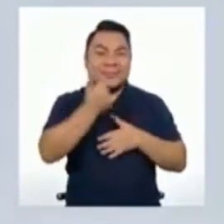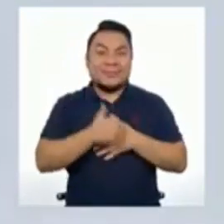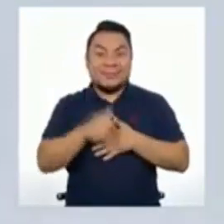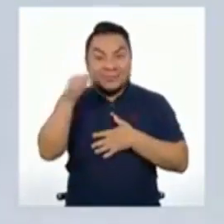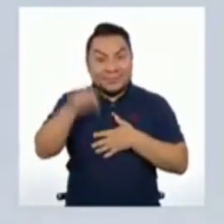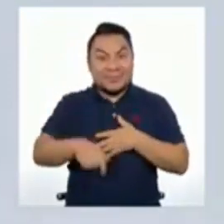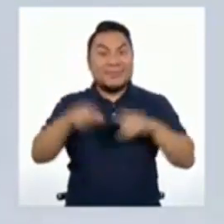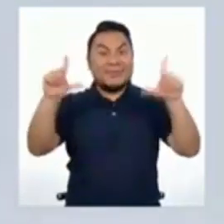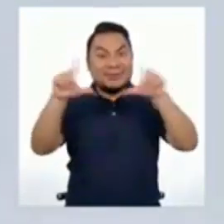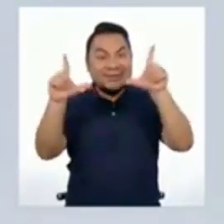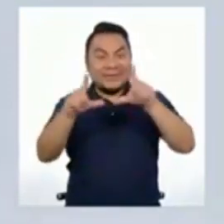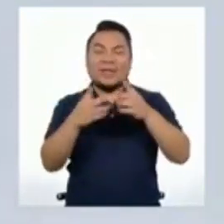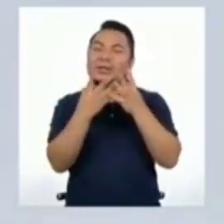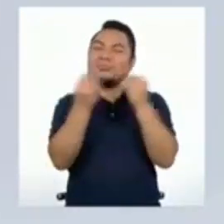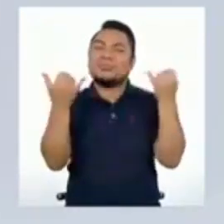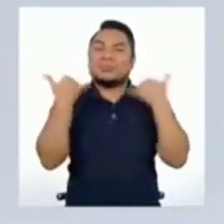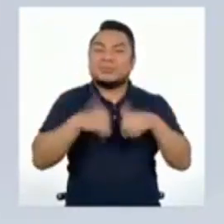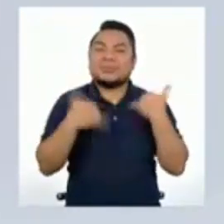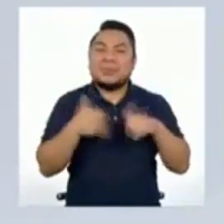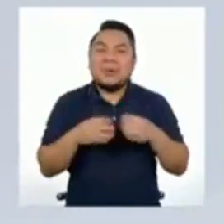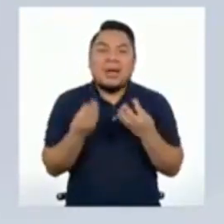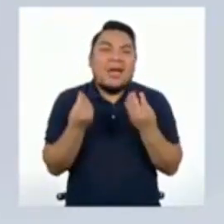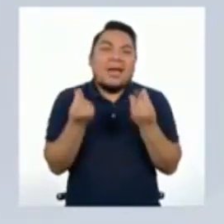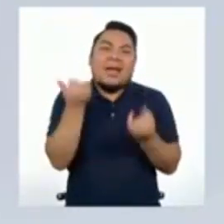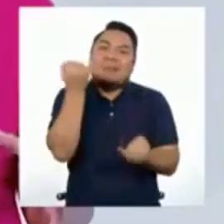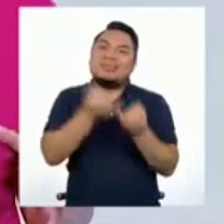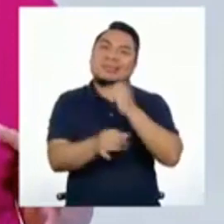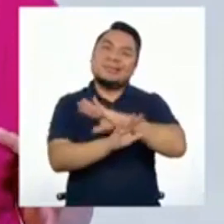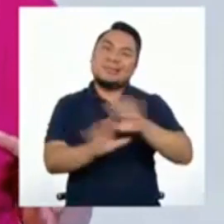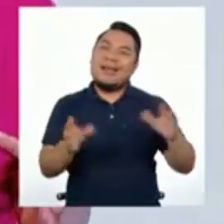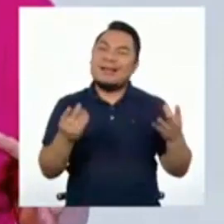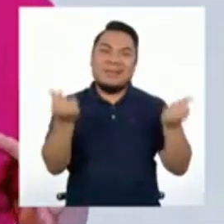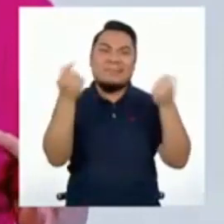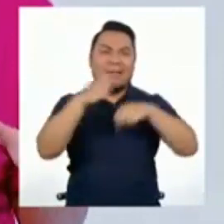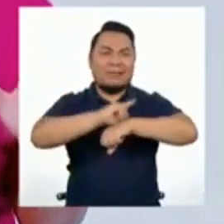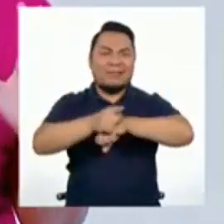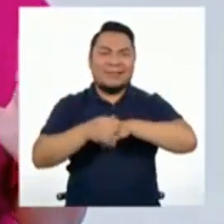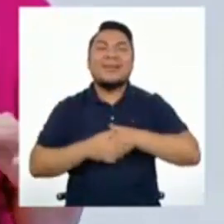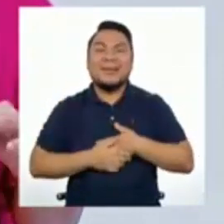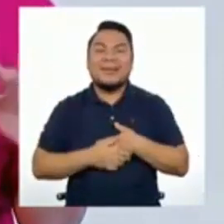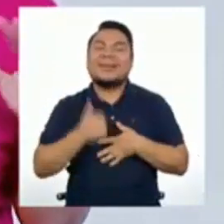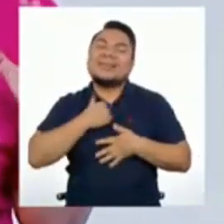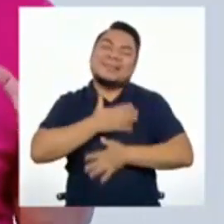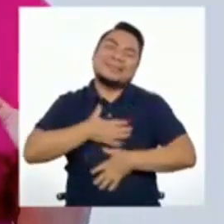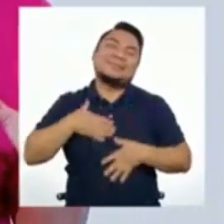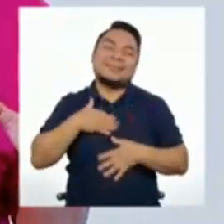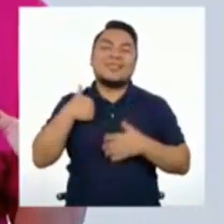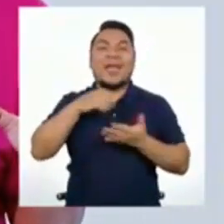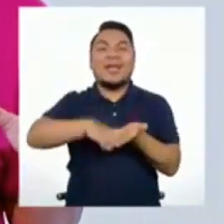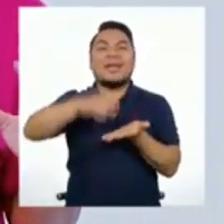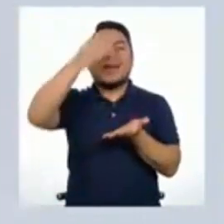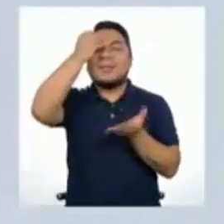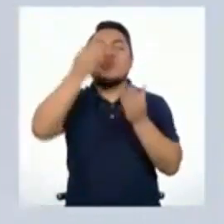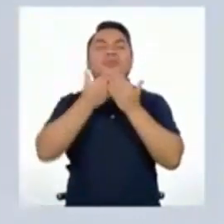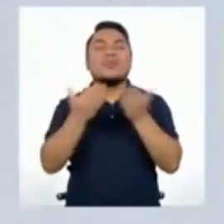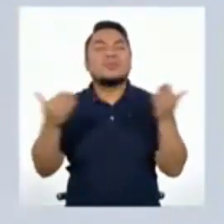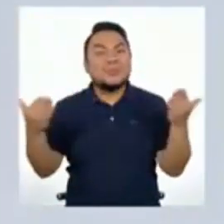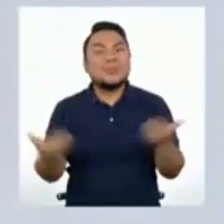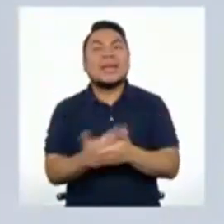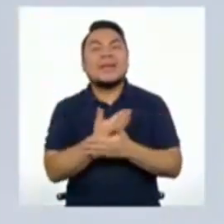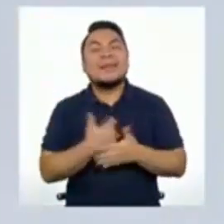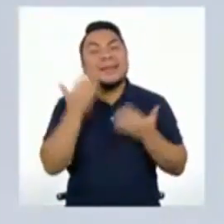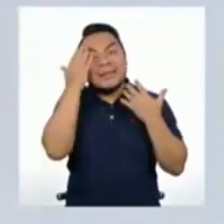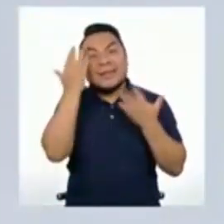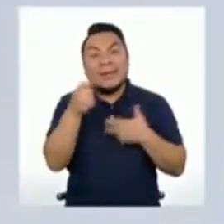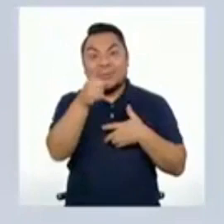Este programa, tan lleno de juegos, se ha pasado volando. Me he pasado genial y he aprendido muchas cosas nuevas.